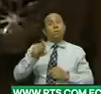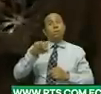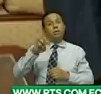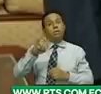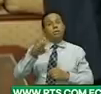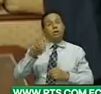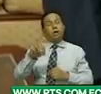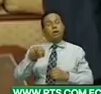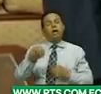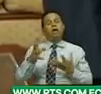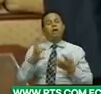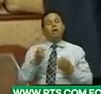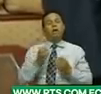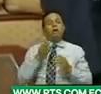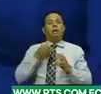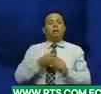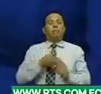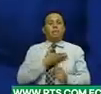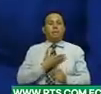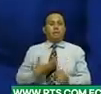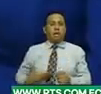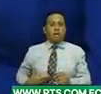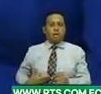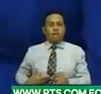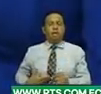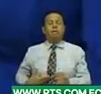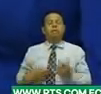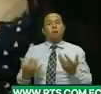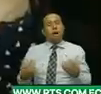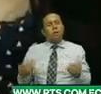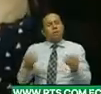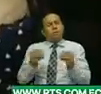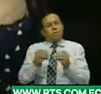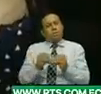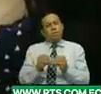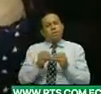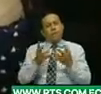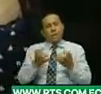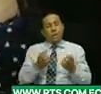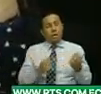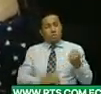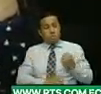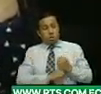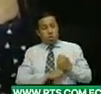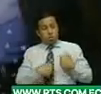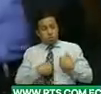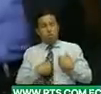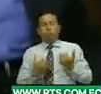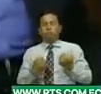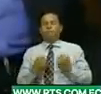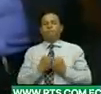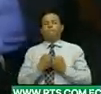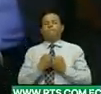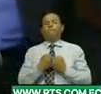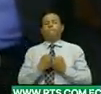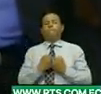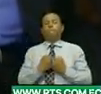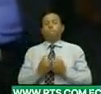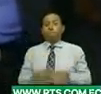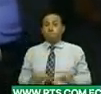muy joven y ahora está aquí nuevamente, con ellos, recibiendo el respaldo en esa nueva etapa de su vida, esta vez